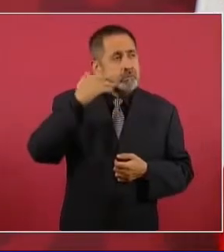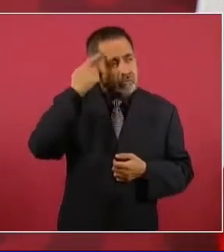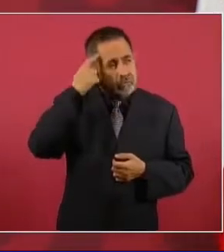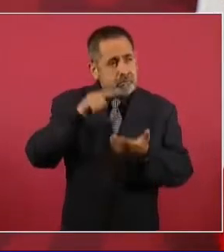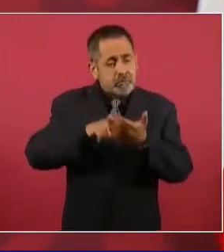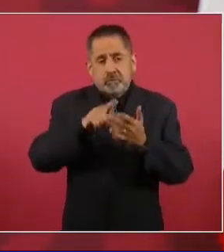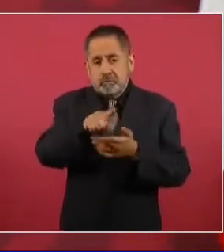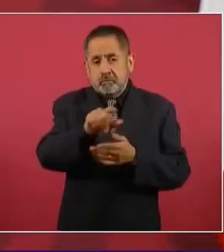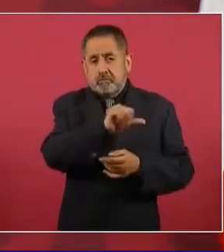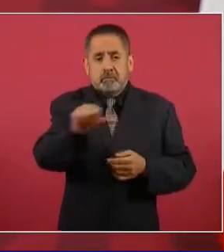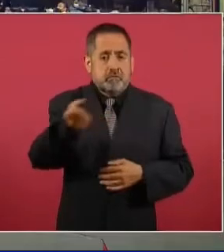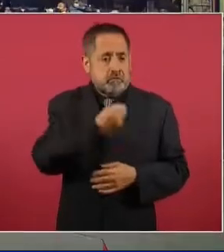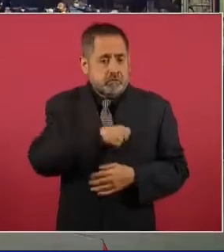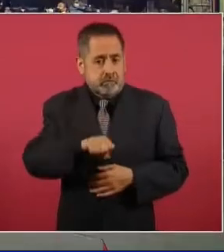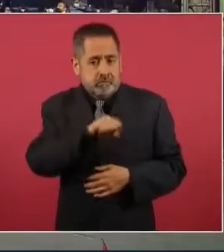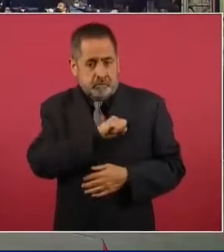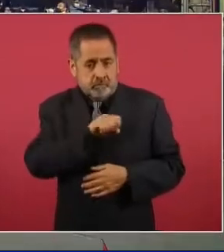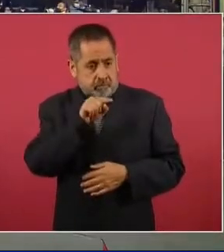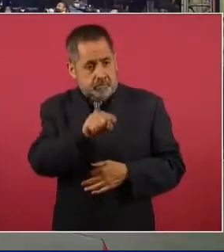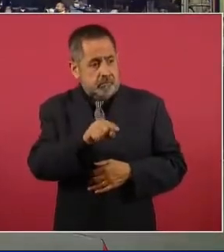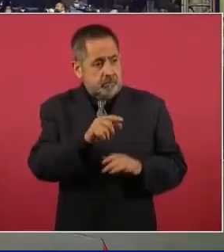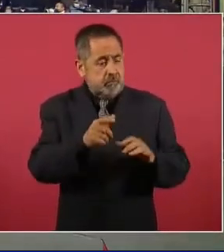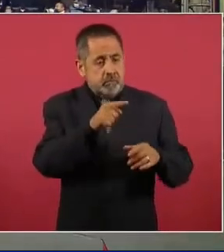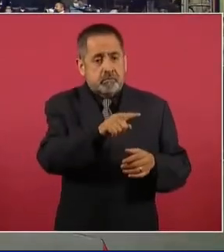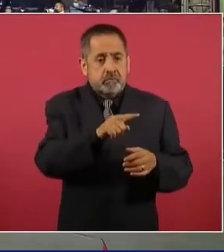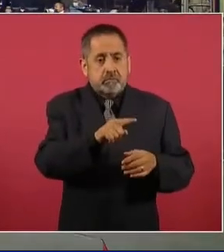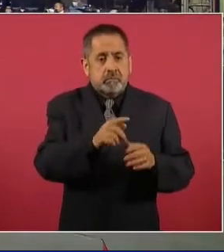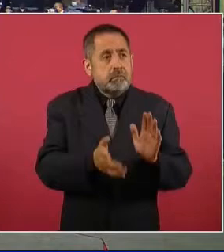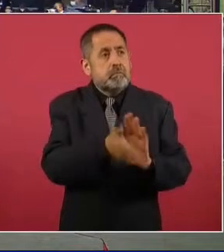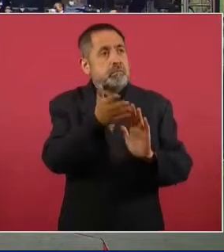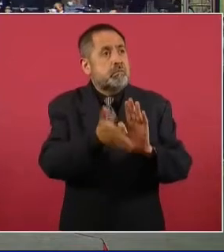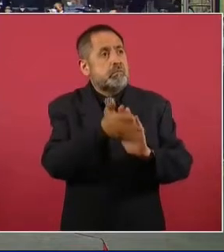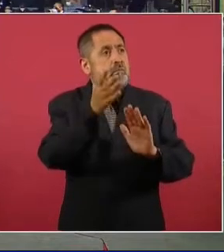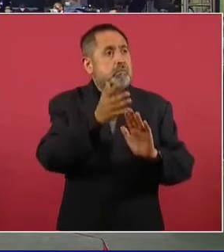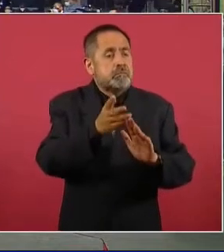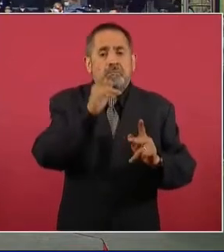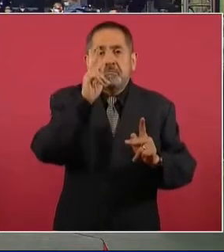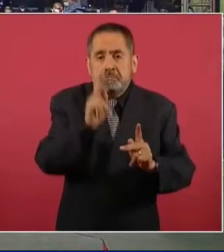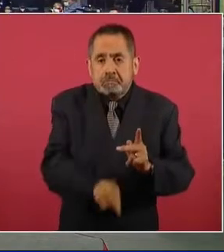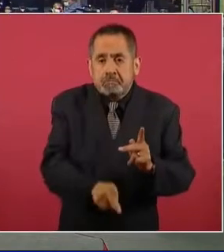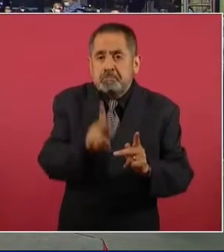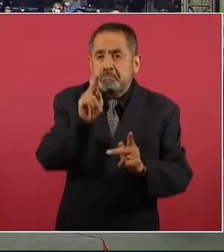salud donde encontramos más obras inconclusas,